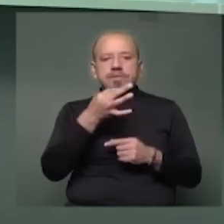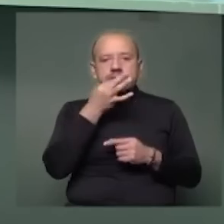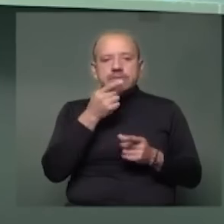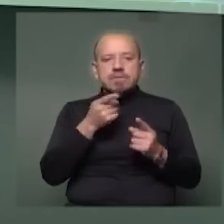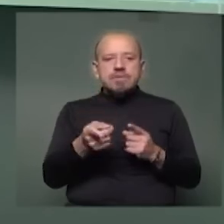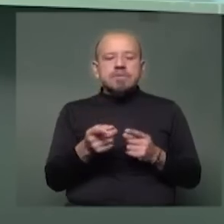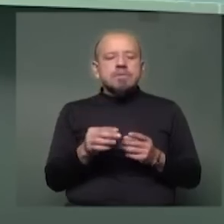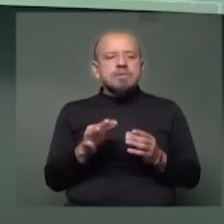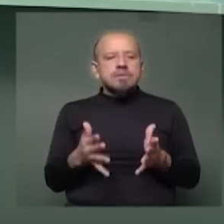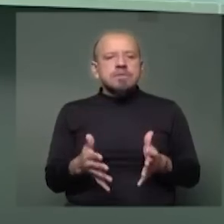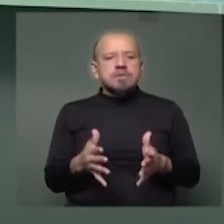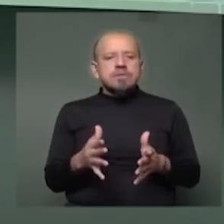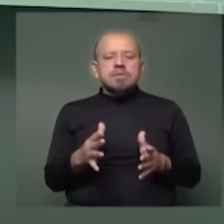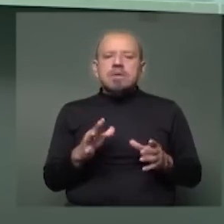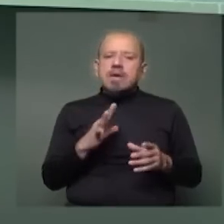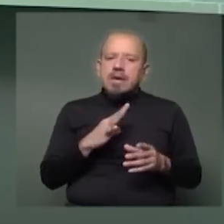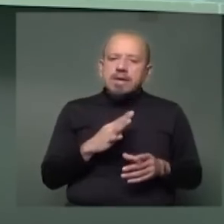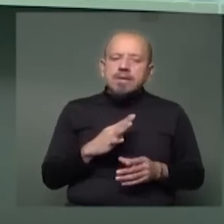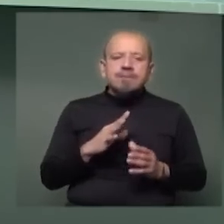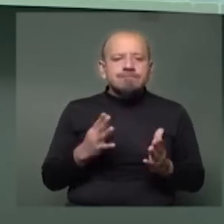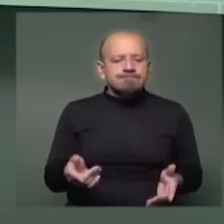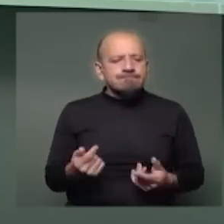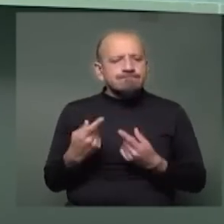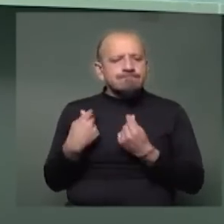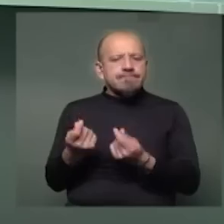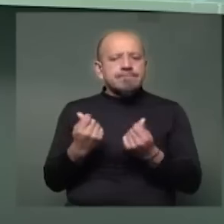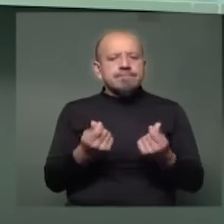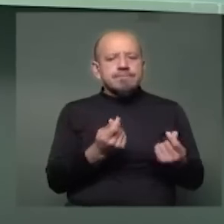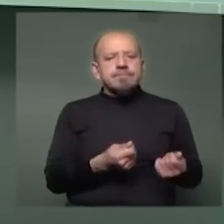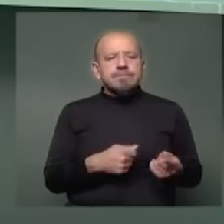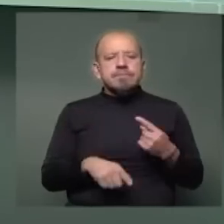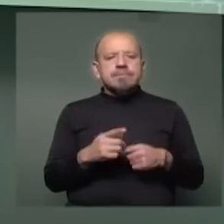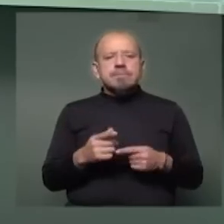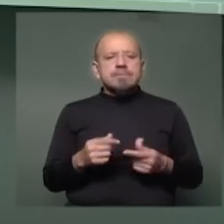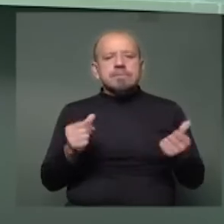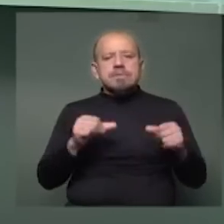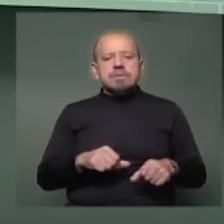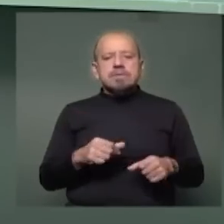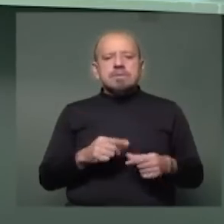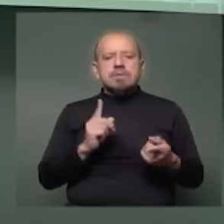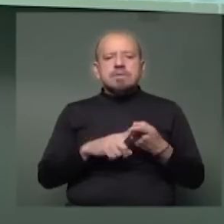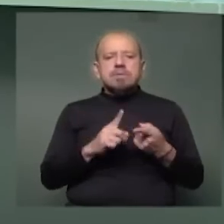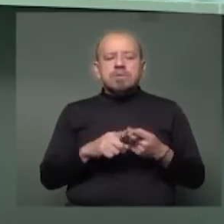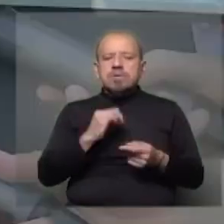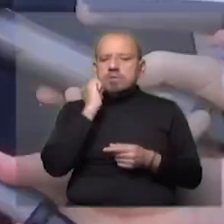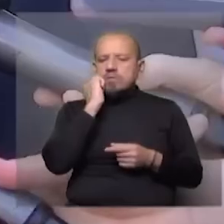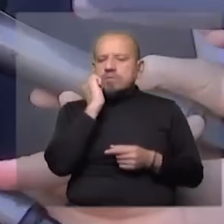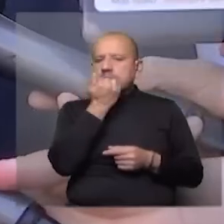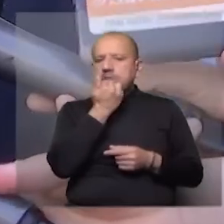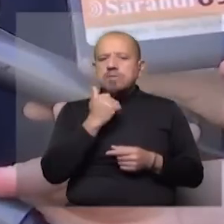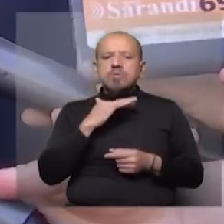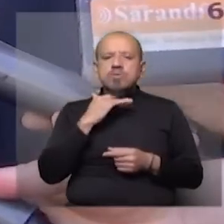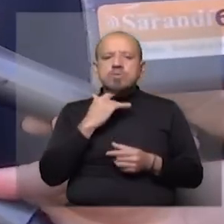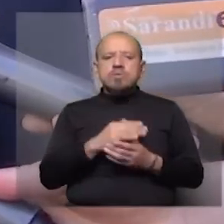sede fiscal que hay presunción de gastos innecesarios y riesgo de colusión o acuerdos clandestinos